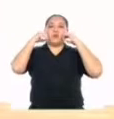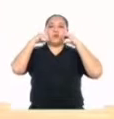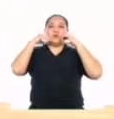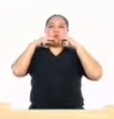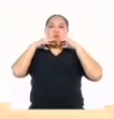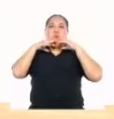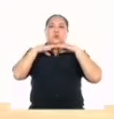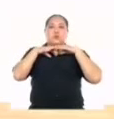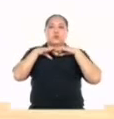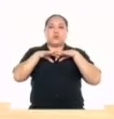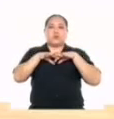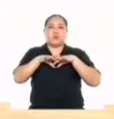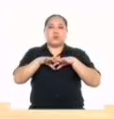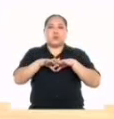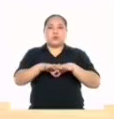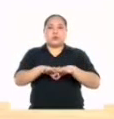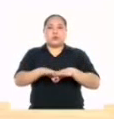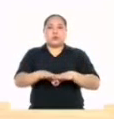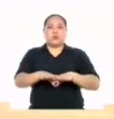Exhalamos.